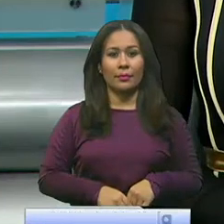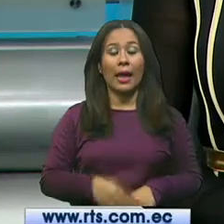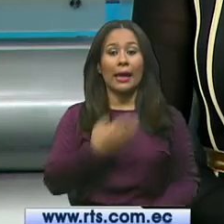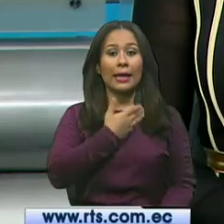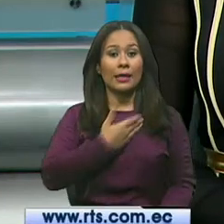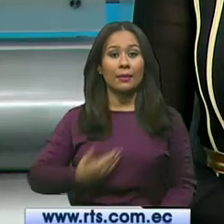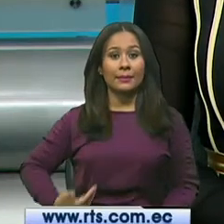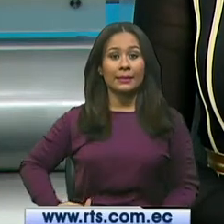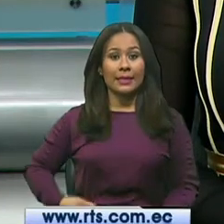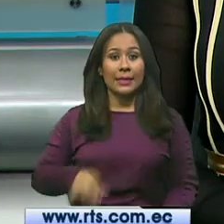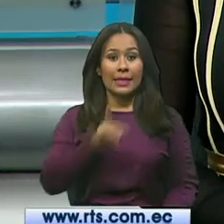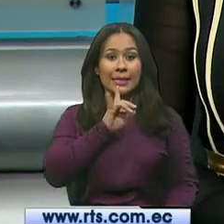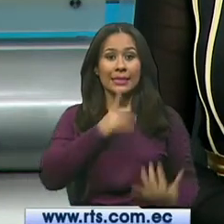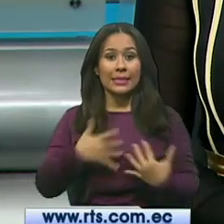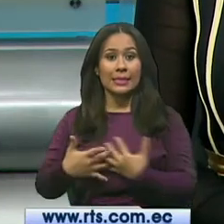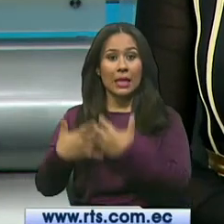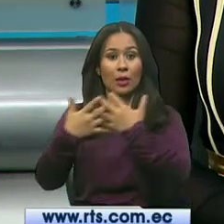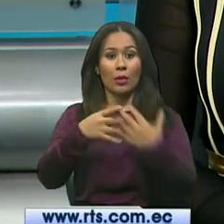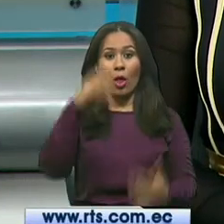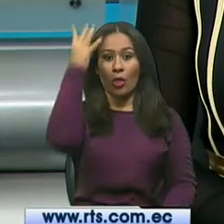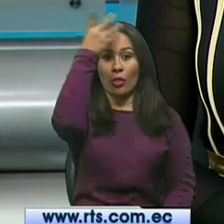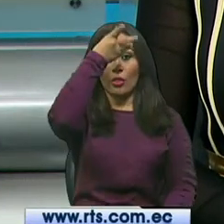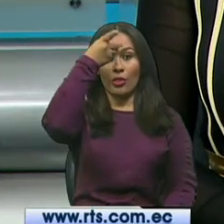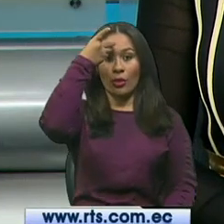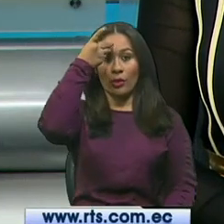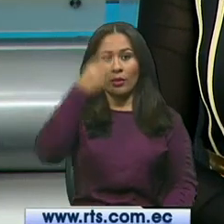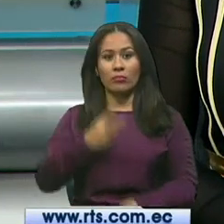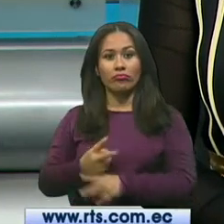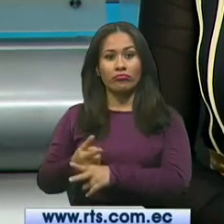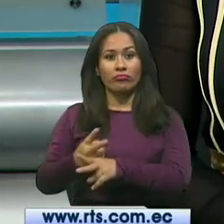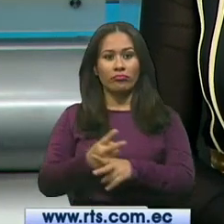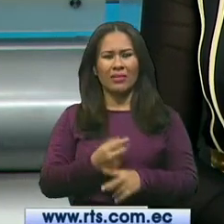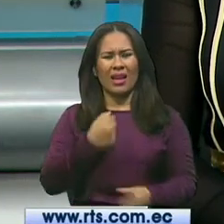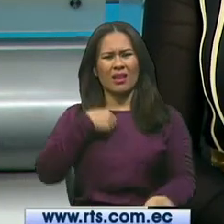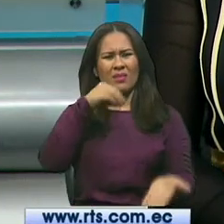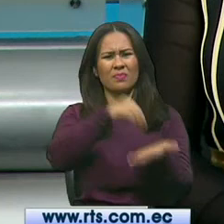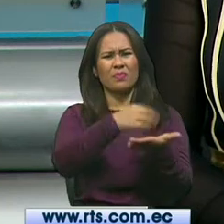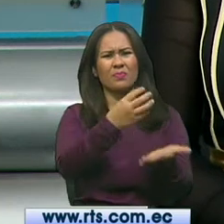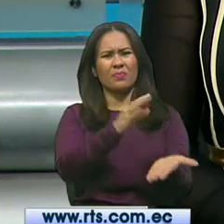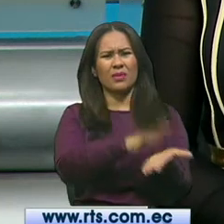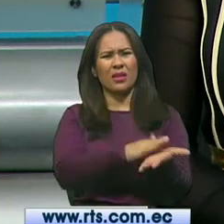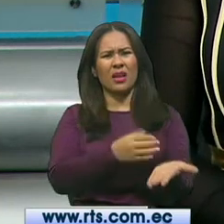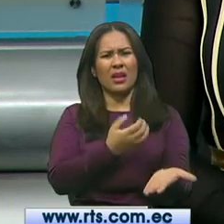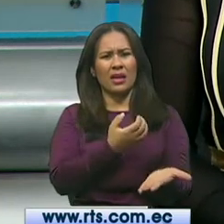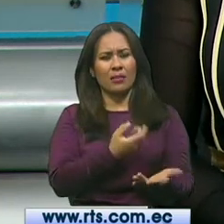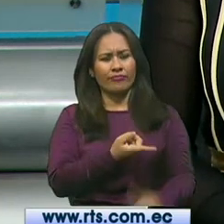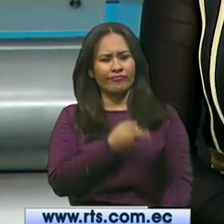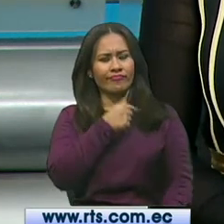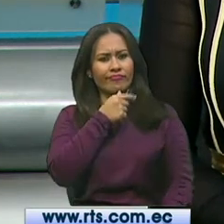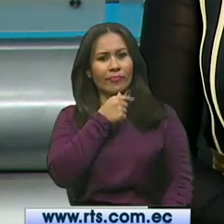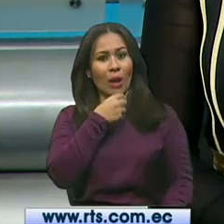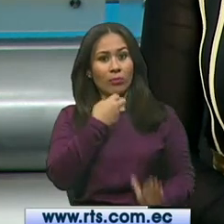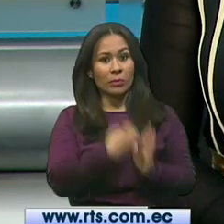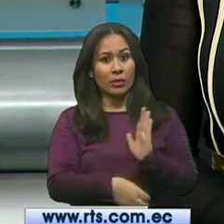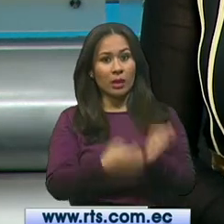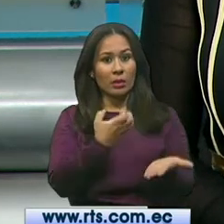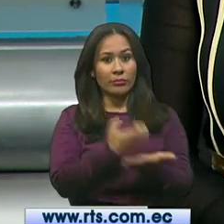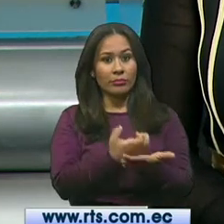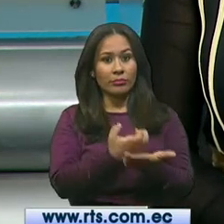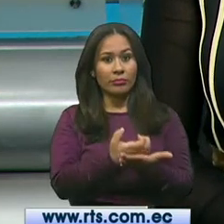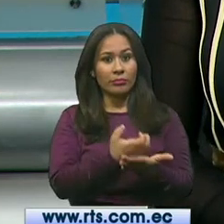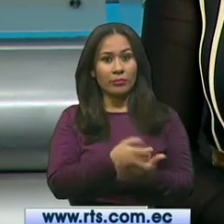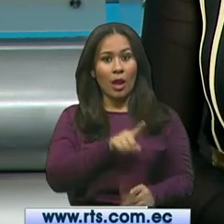El presidente de Estados Unidos, Donald Trump, advierte con imponer sanciones económicas si el gobierno venezolano de Nicolás